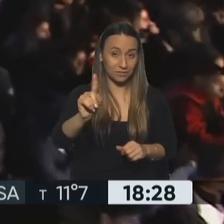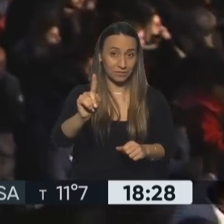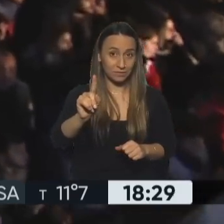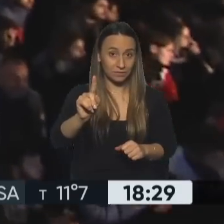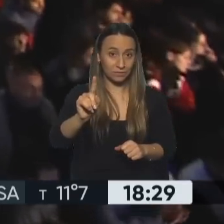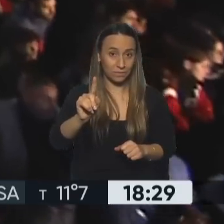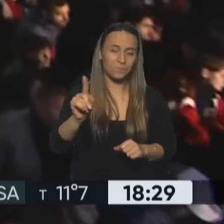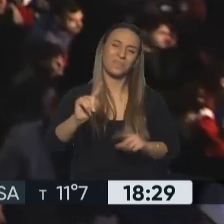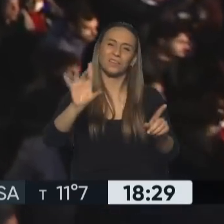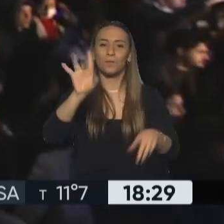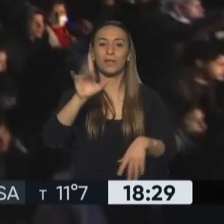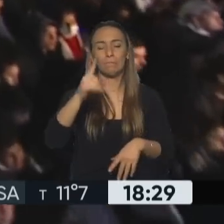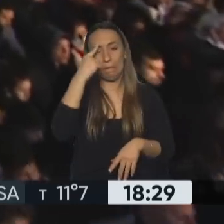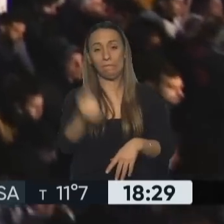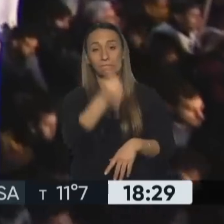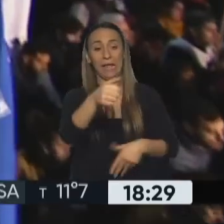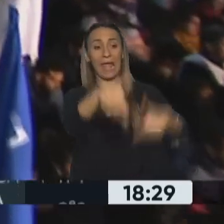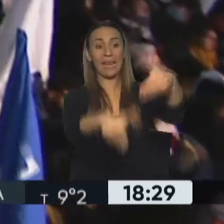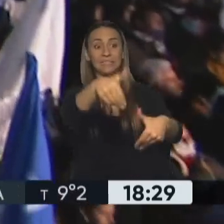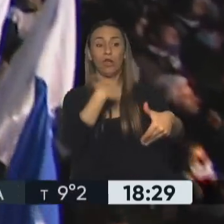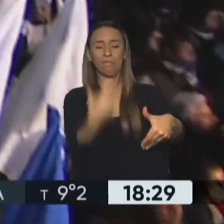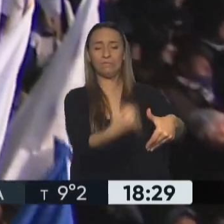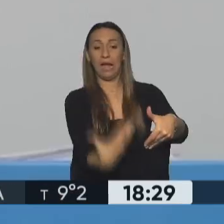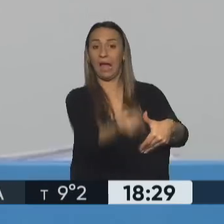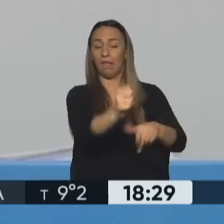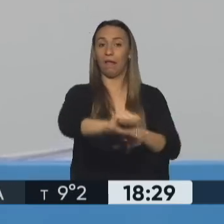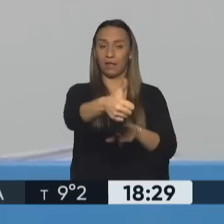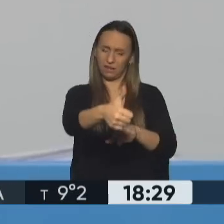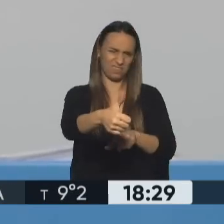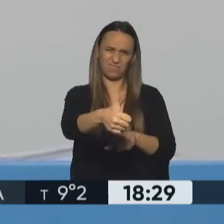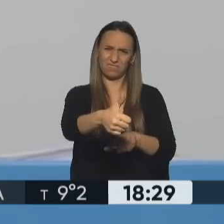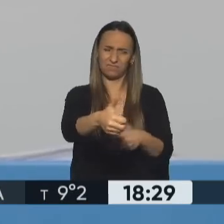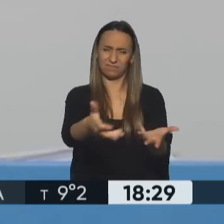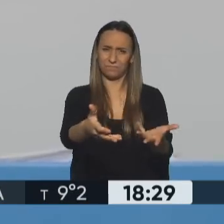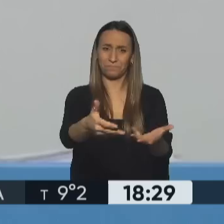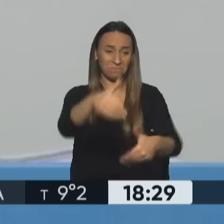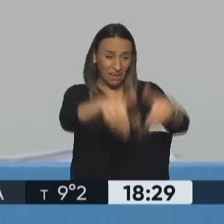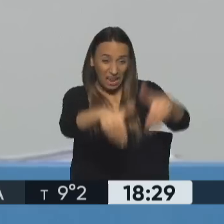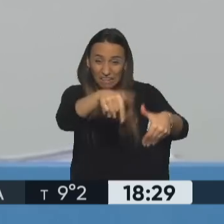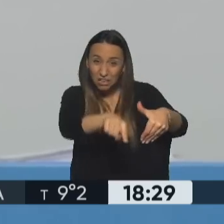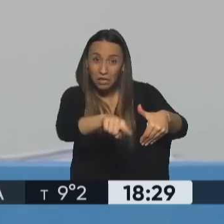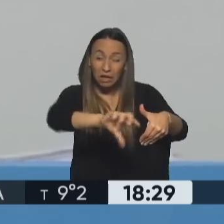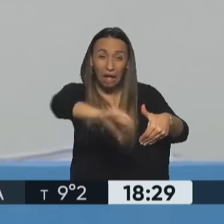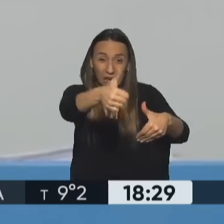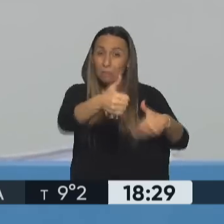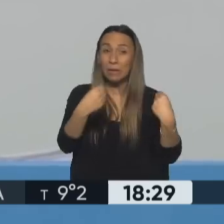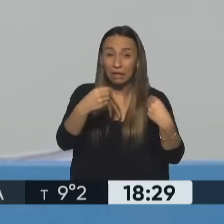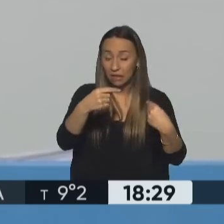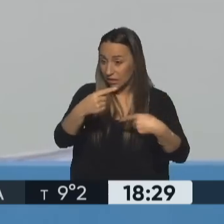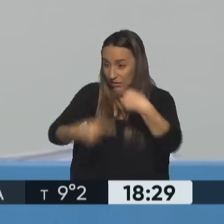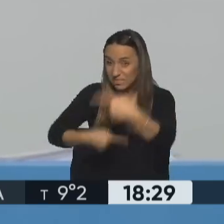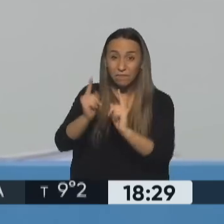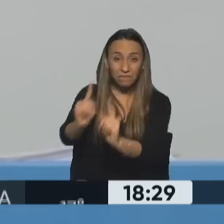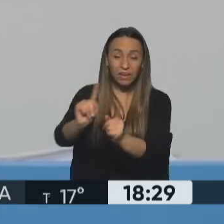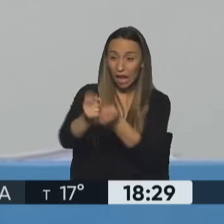por ganar las elecciones. Ganar las elecciones para no cambiar nada,